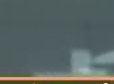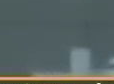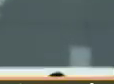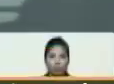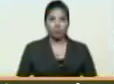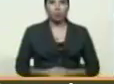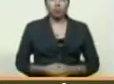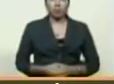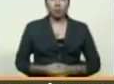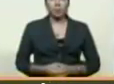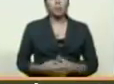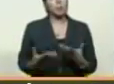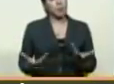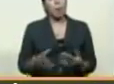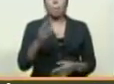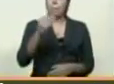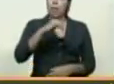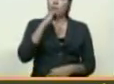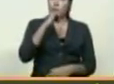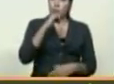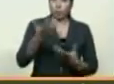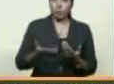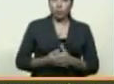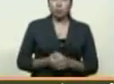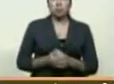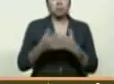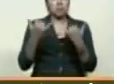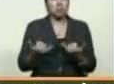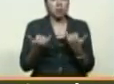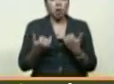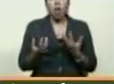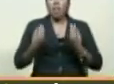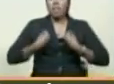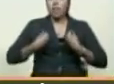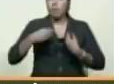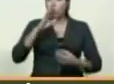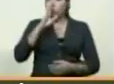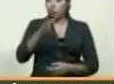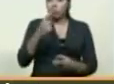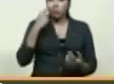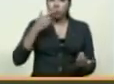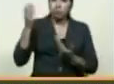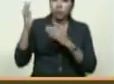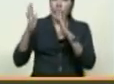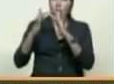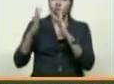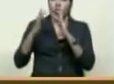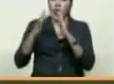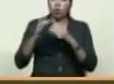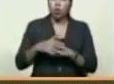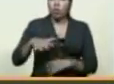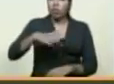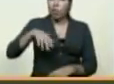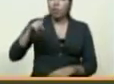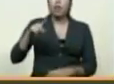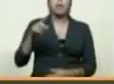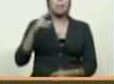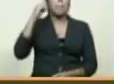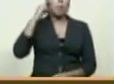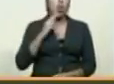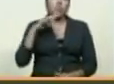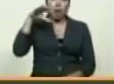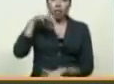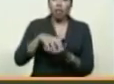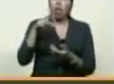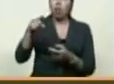Bien, 12:29, de vuelta en la emisión Mariana. La noticia, hasta ahora vamos con información completamente en vivo. Nos vamos a Puerto Palú, en el estado Bolívar. Allí se inaugura un